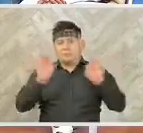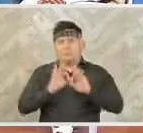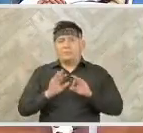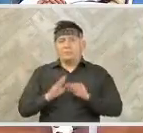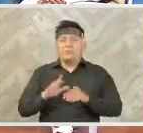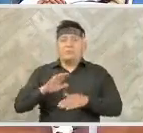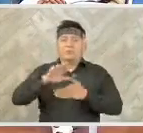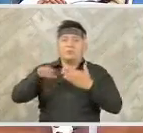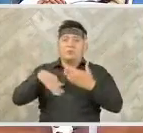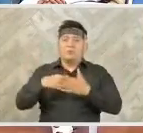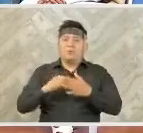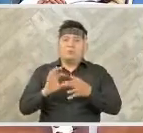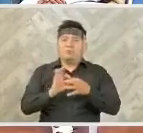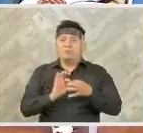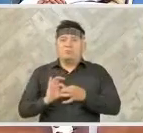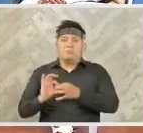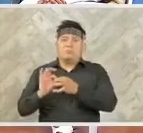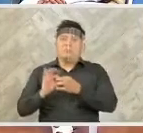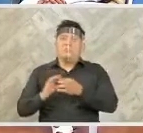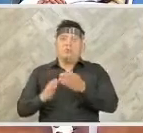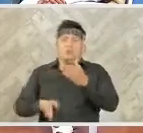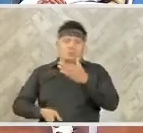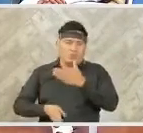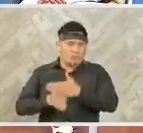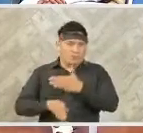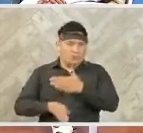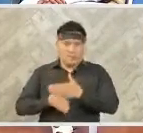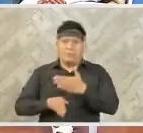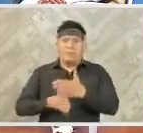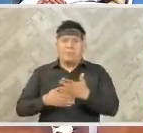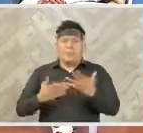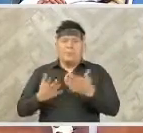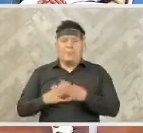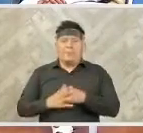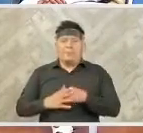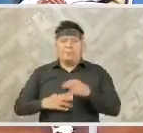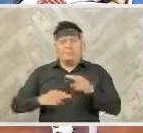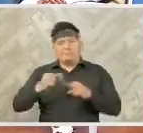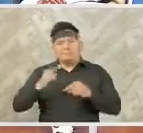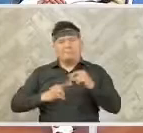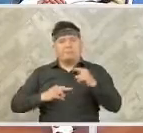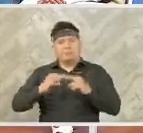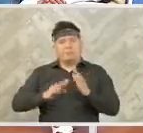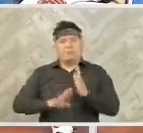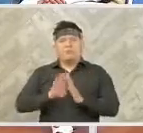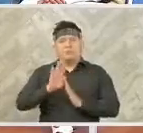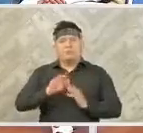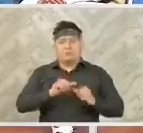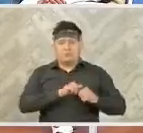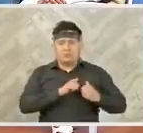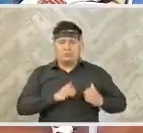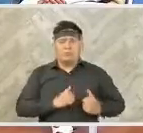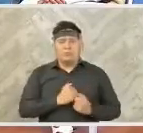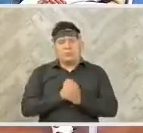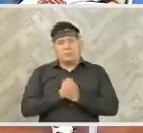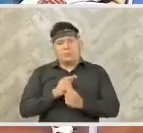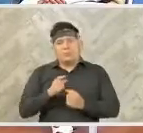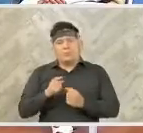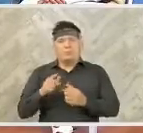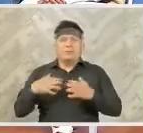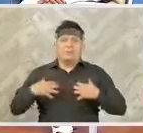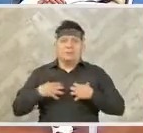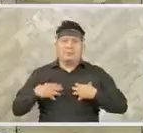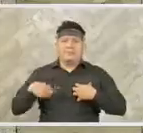entre todos sigamos construyendo esa gruta que tengamos y poniéndole el corazón a estos seres sintientes